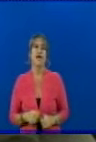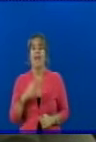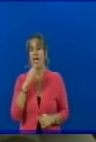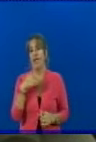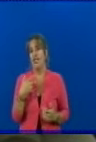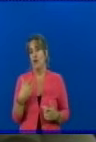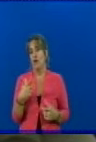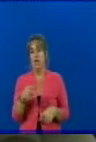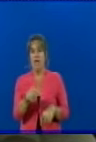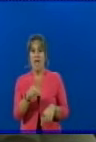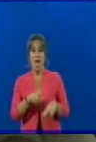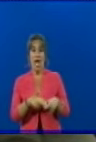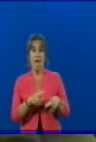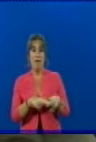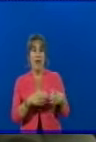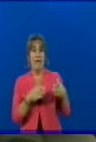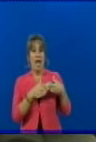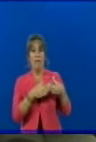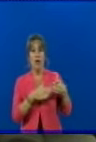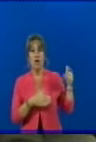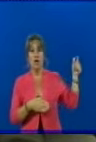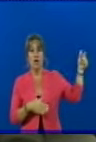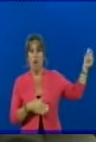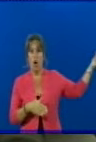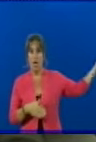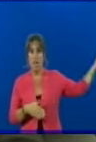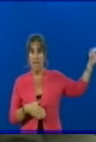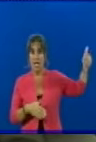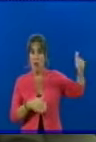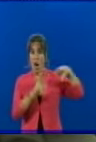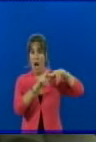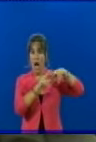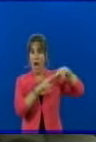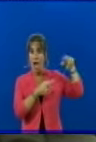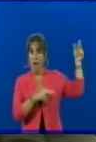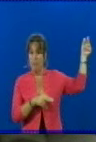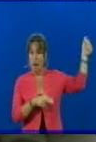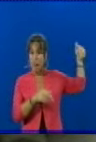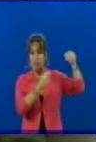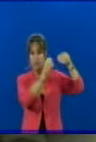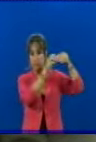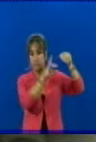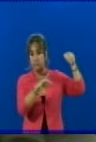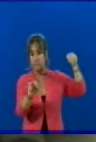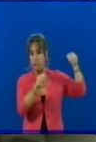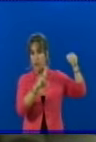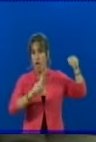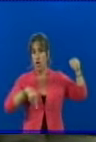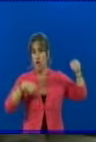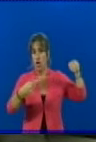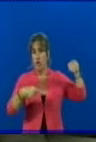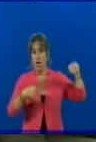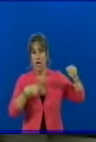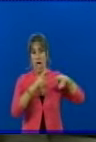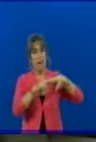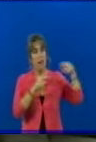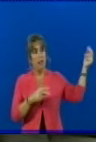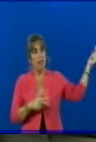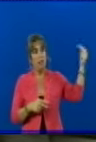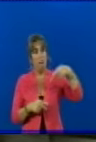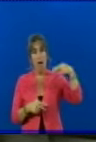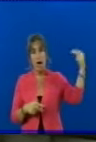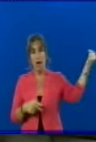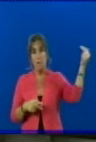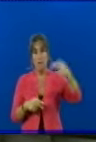está vinculado con La Habana, un barco que entró y se va a ir mandando harina diariamente de La Habana para acá para